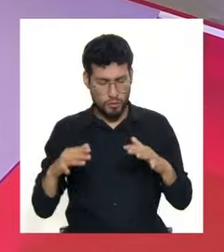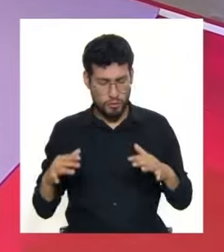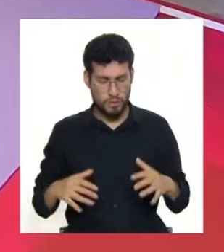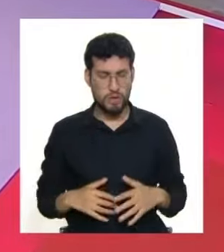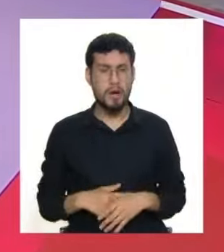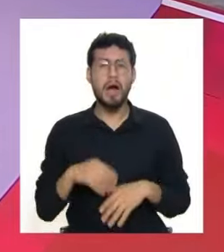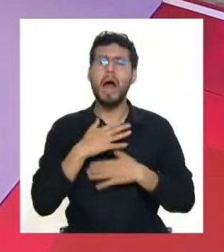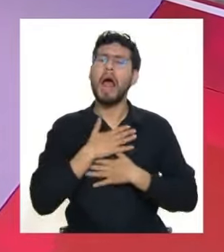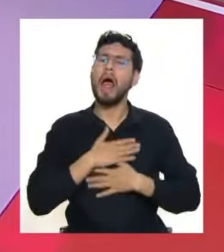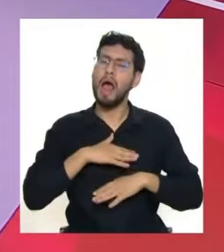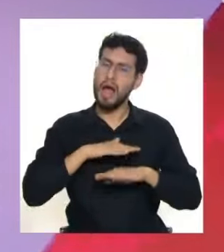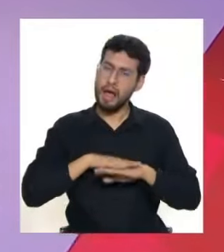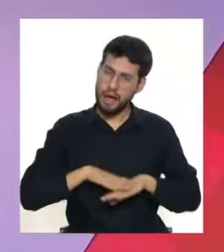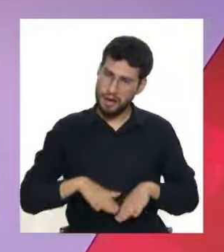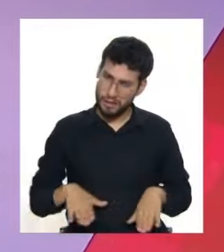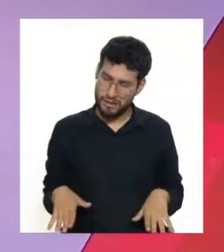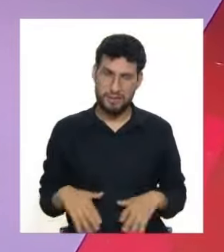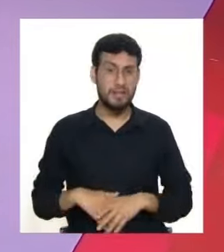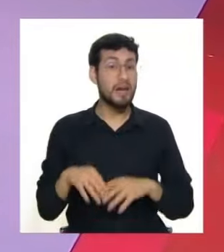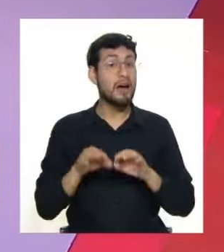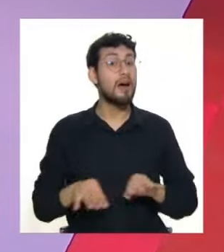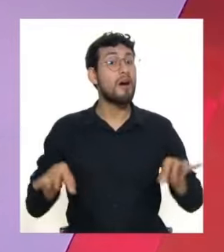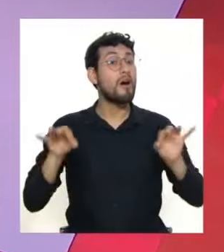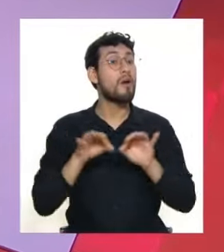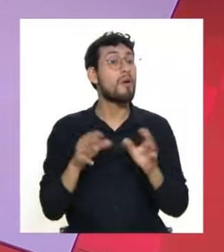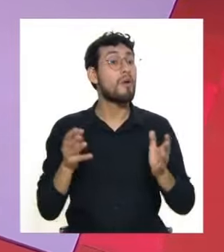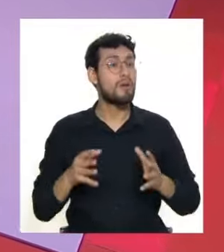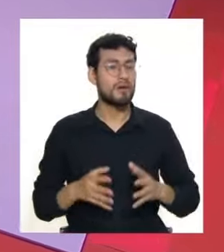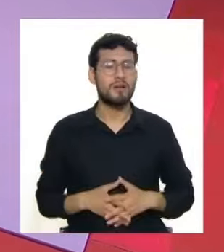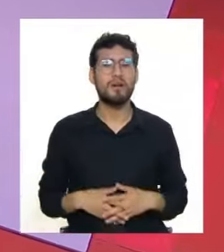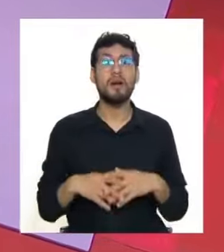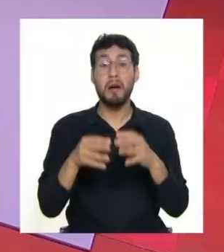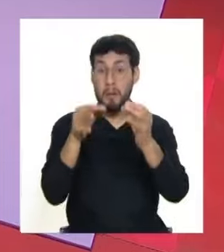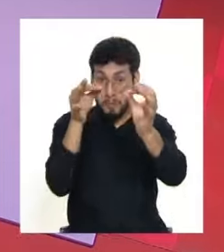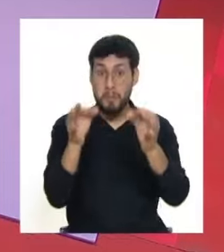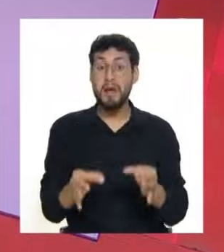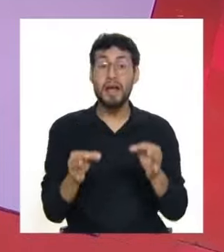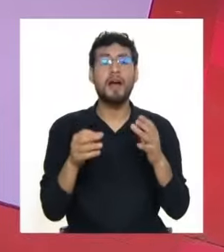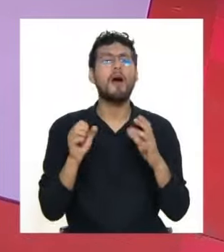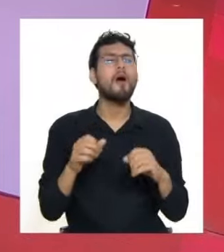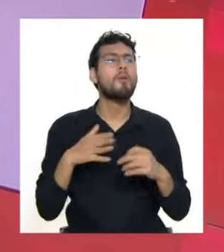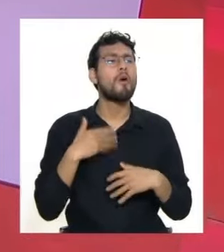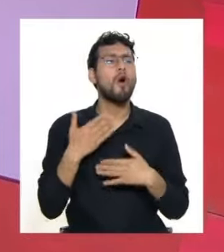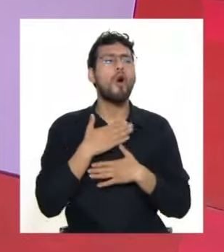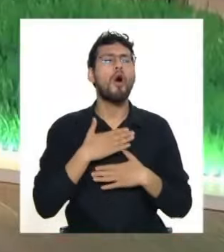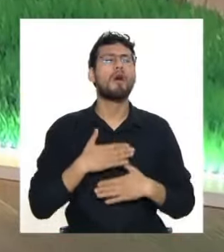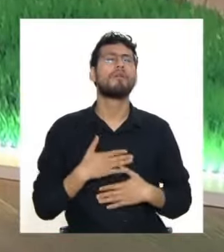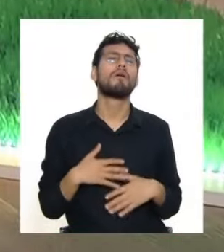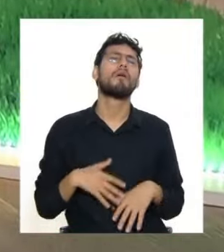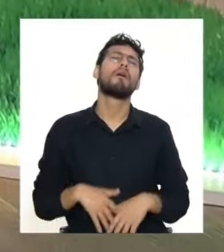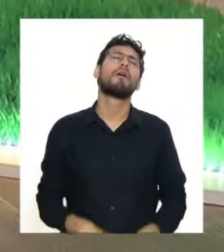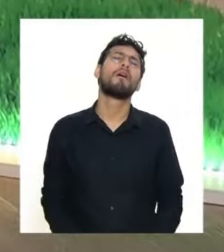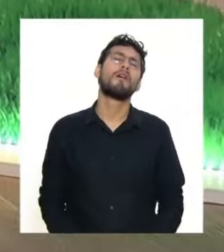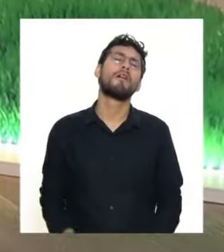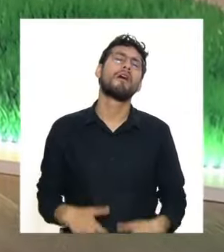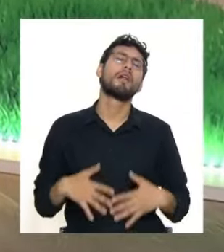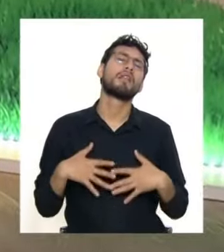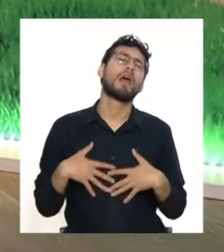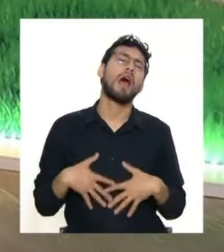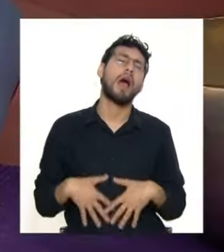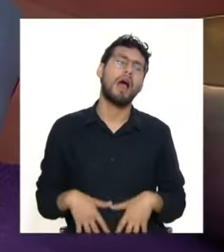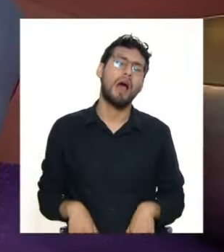y descansar. Lo importante de esta postura es que realmente permitas que tu cuerpo descanse. Si